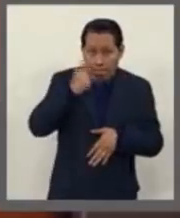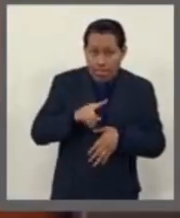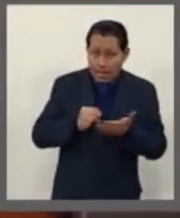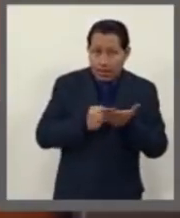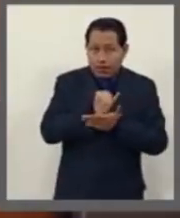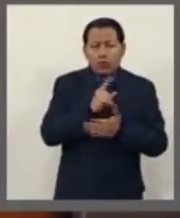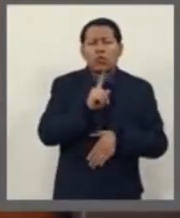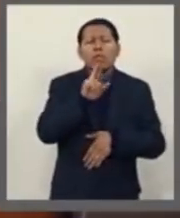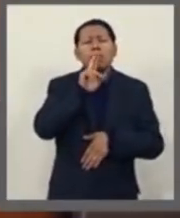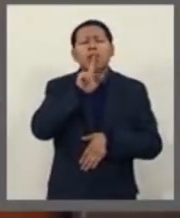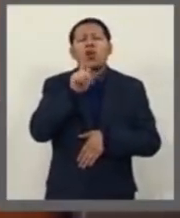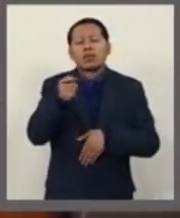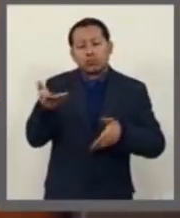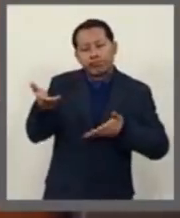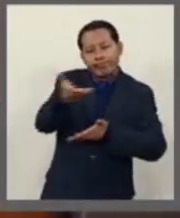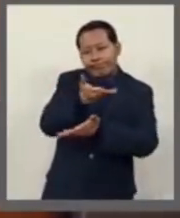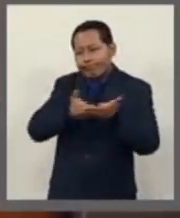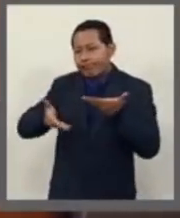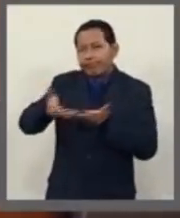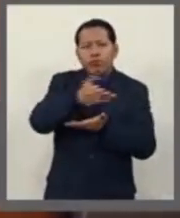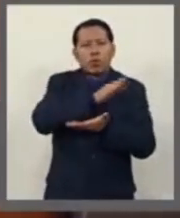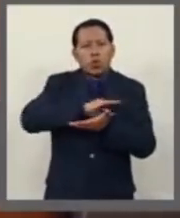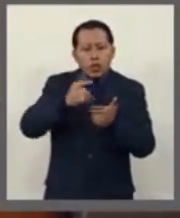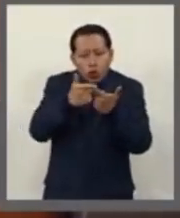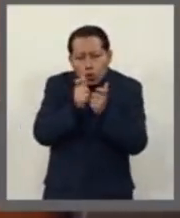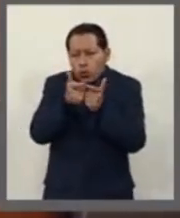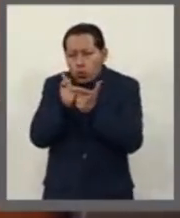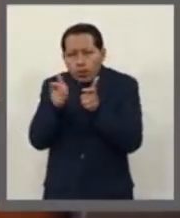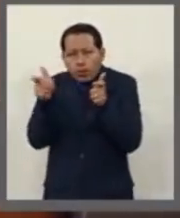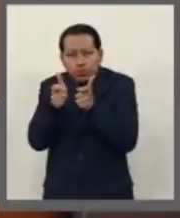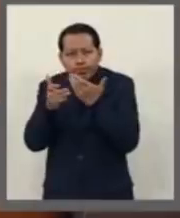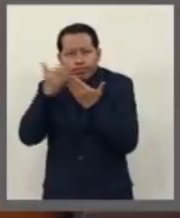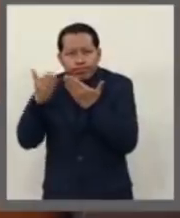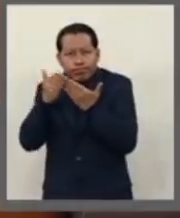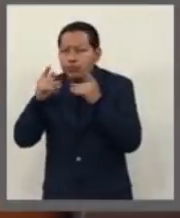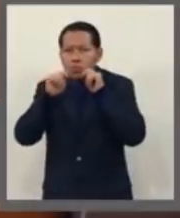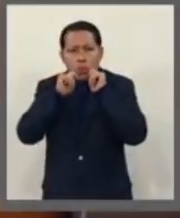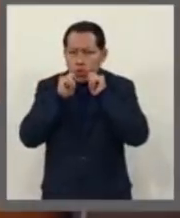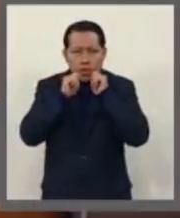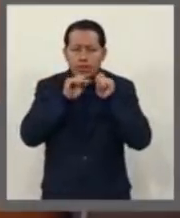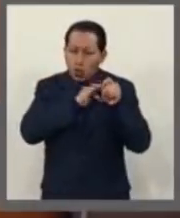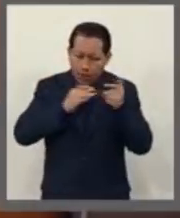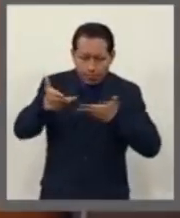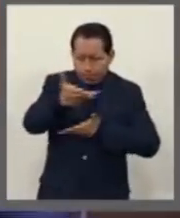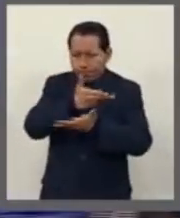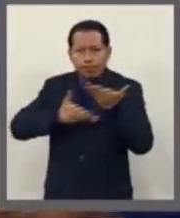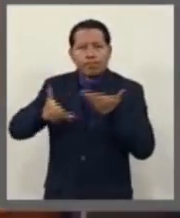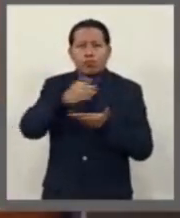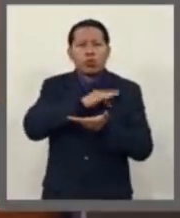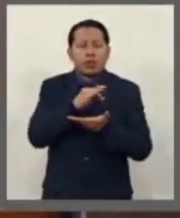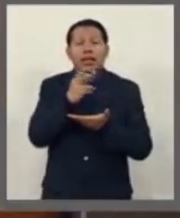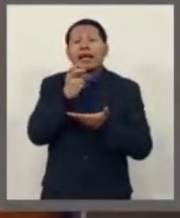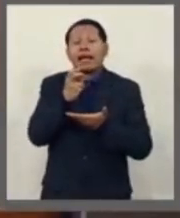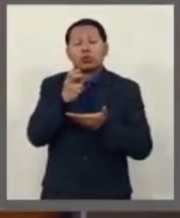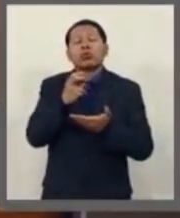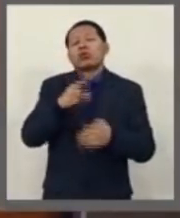voluntad de la mayoría sino que se completen y se mejoren con la opinión y el criterio de las